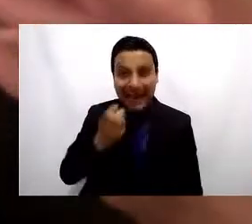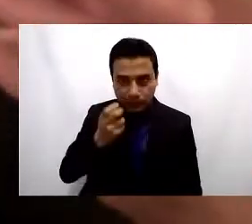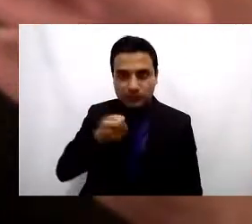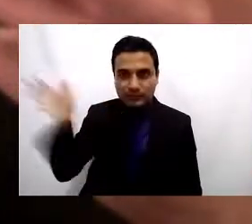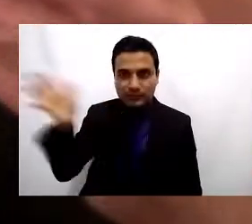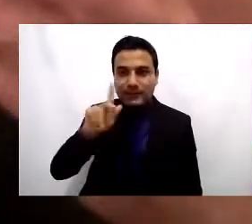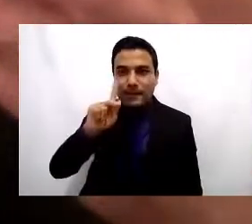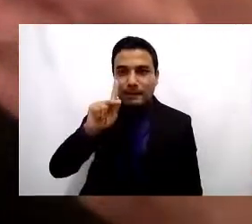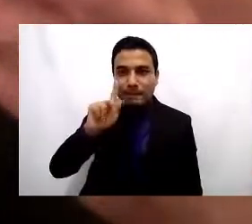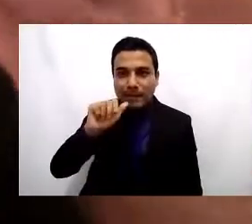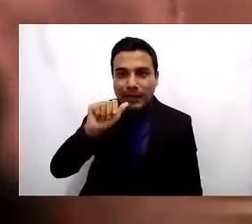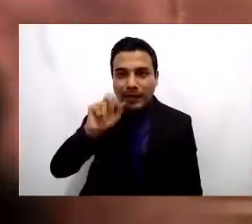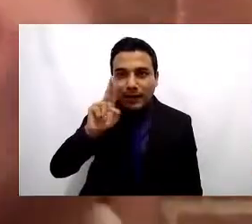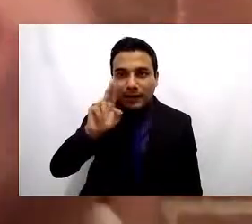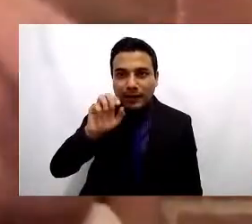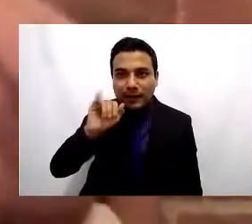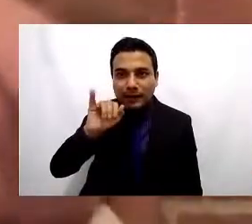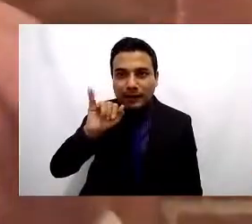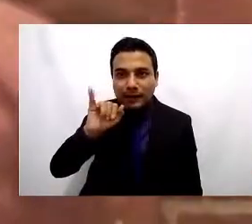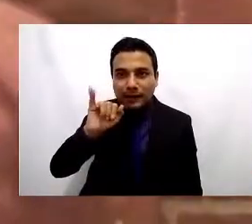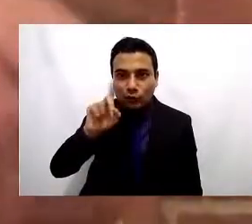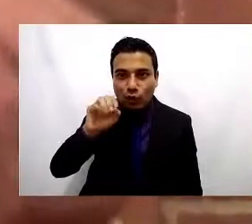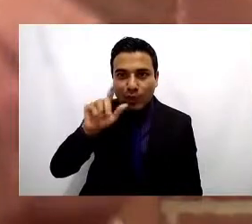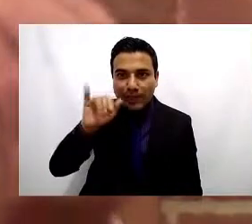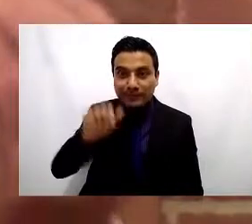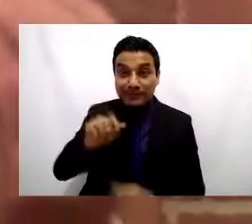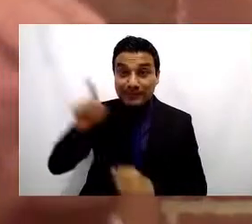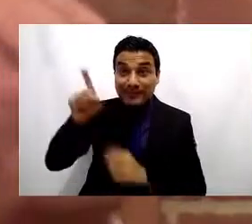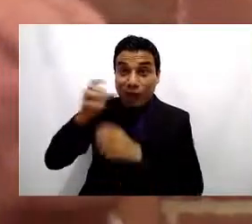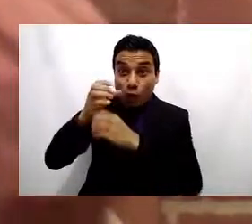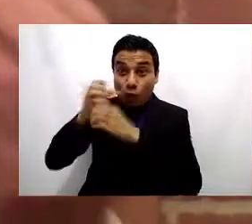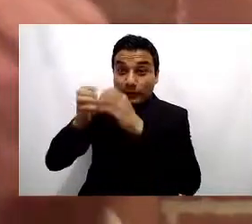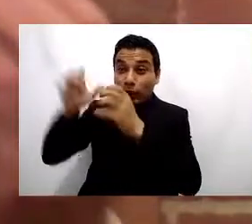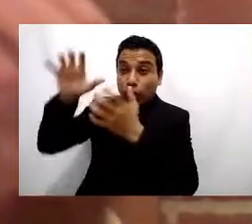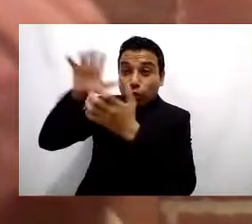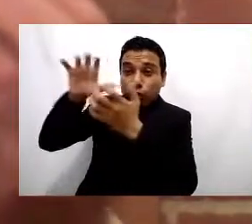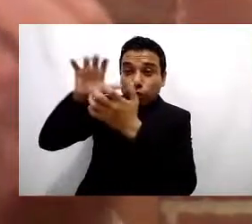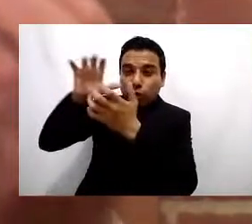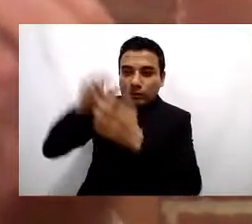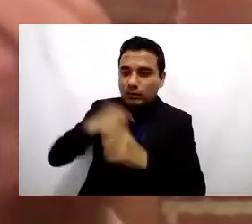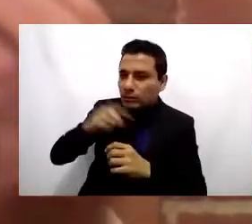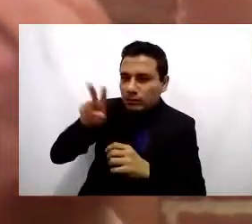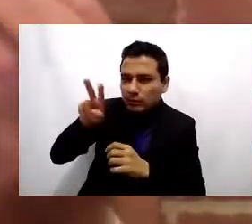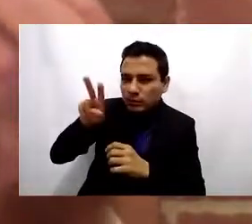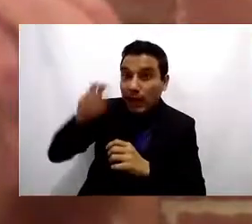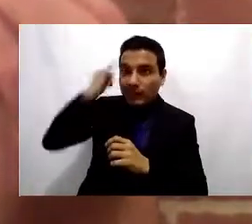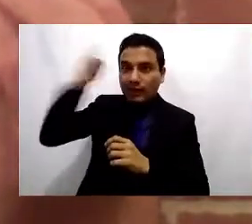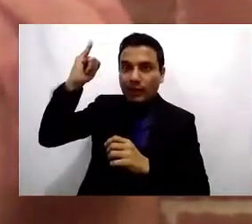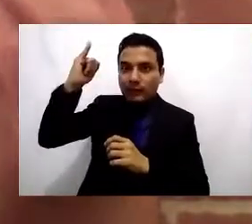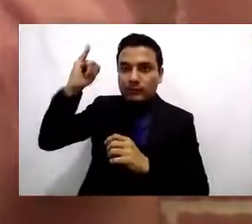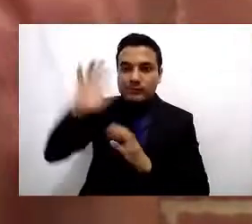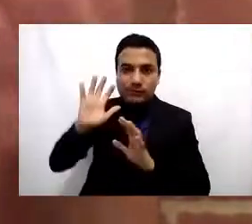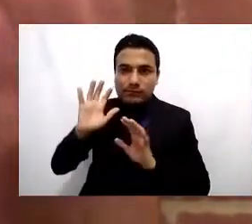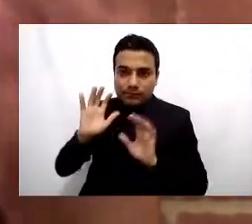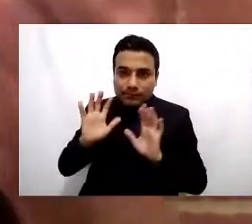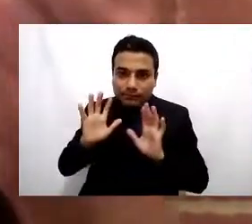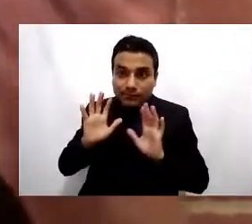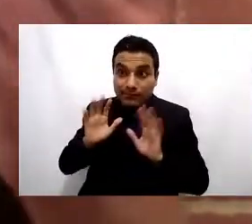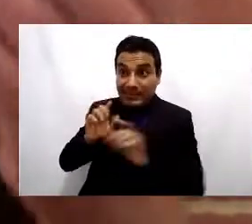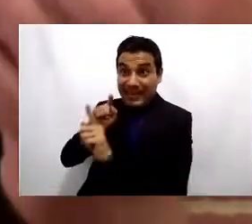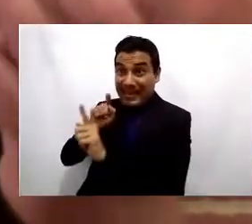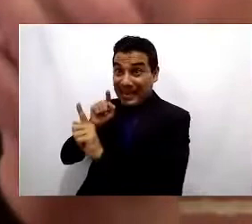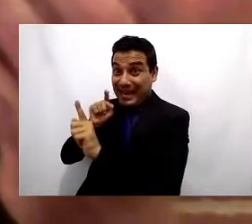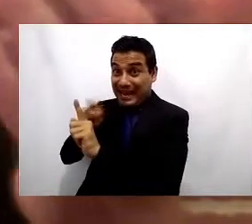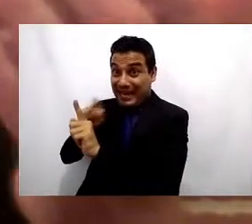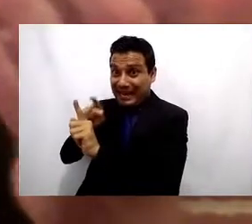y forma en patrones vagos, la tiene quien descubrió el cerdo. Pero quien lo